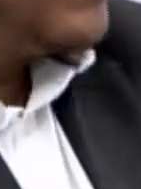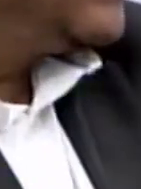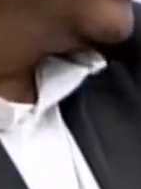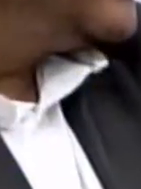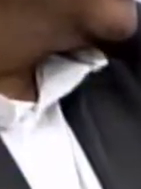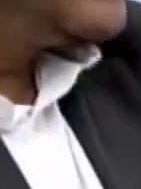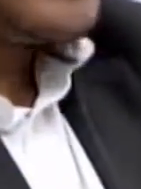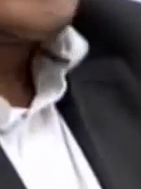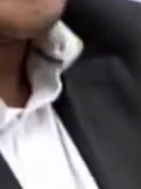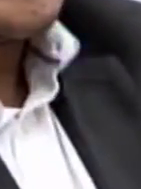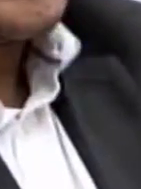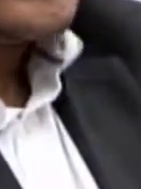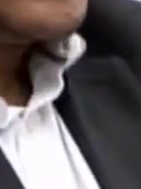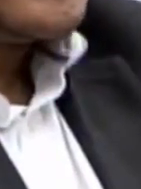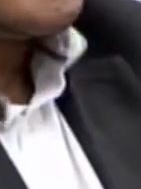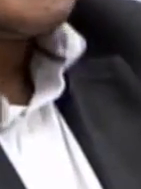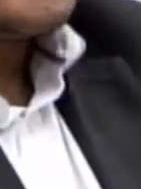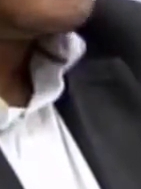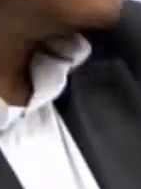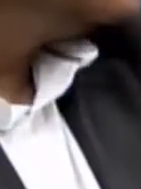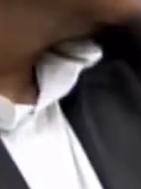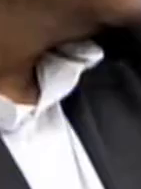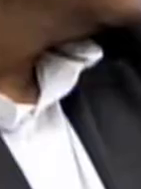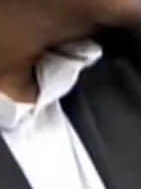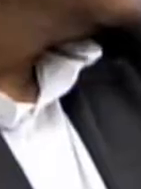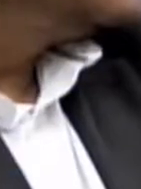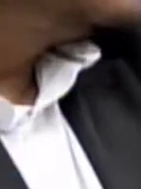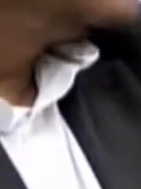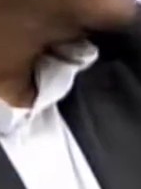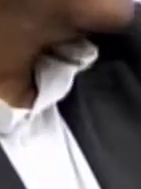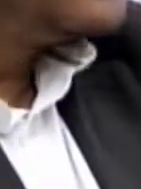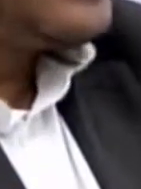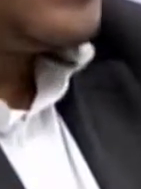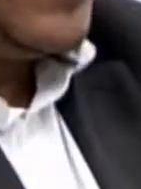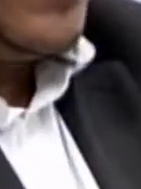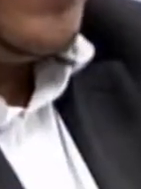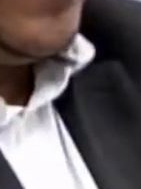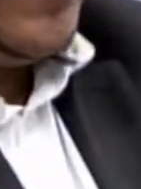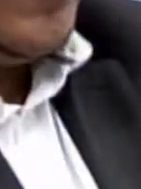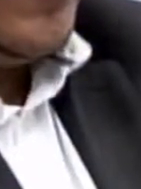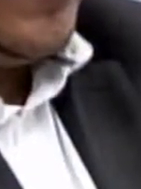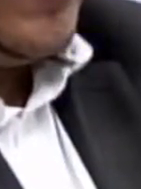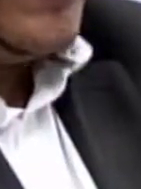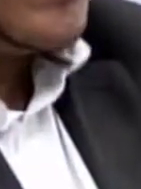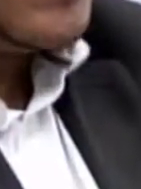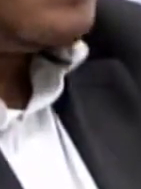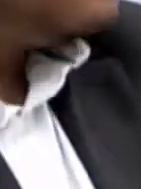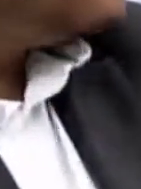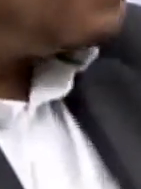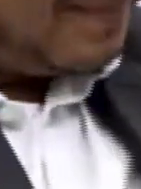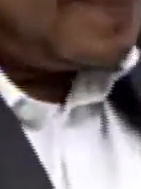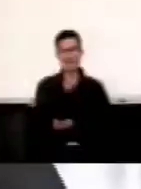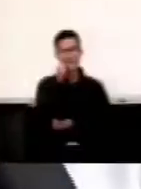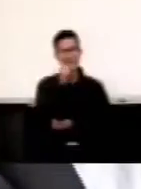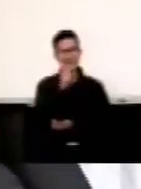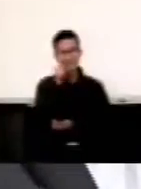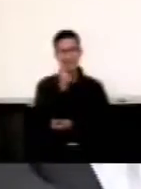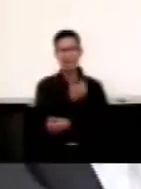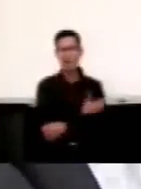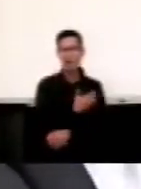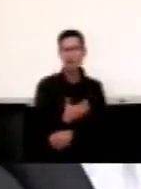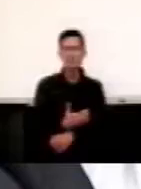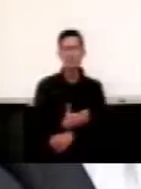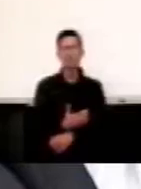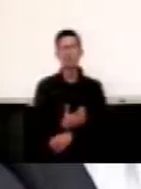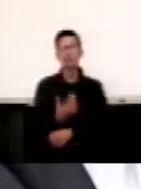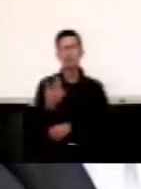pin distintivo de la institución. Muchas gracias. Qué gusto siempre que nos acompaña y con toda su experiencia y